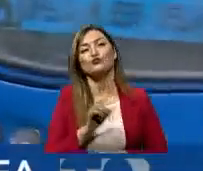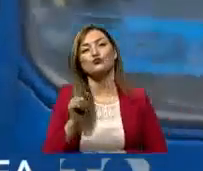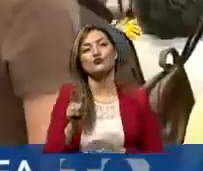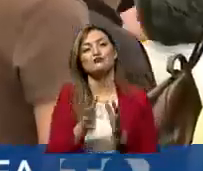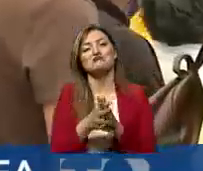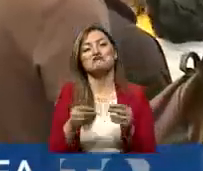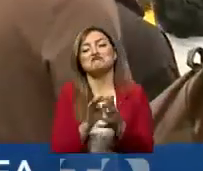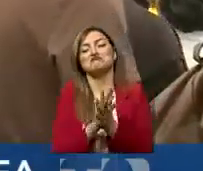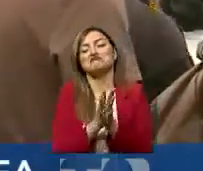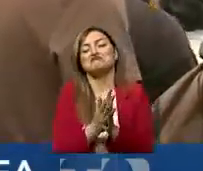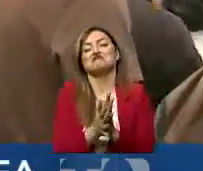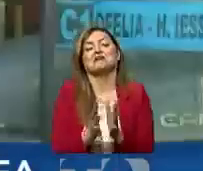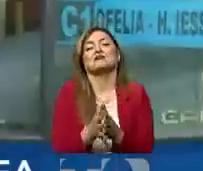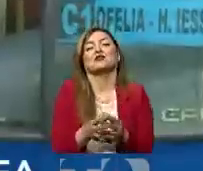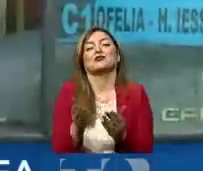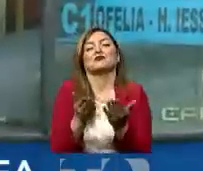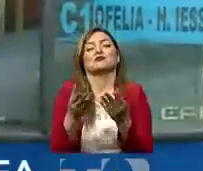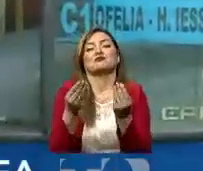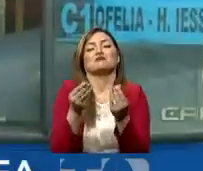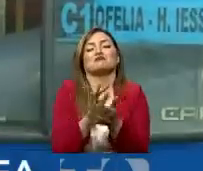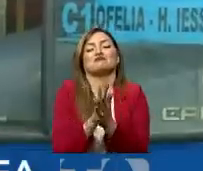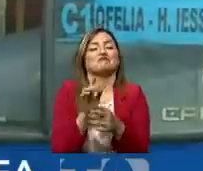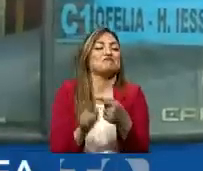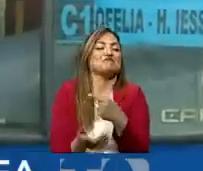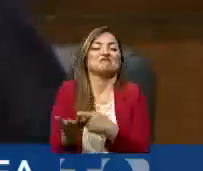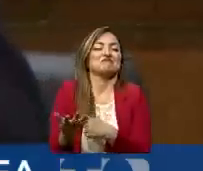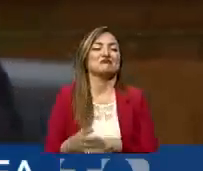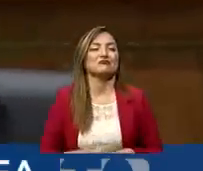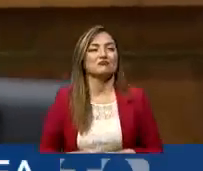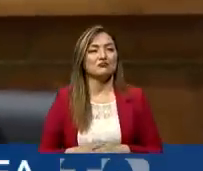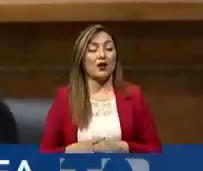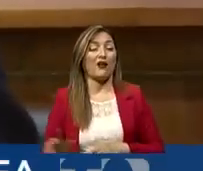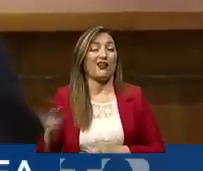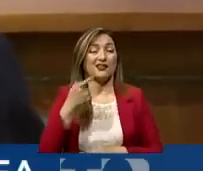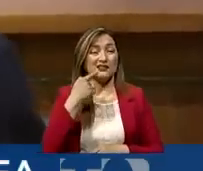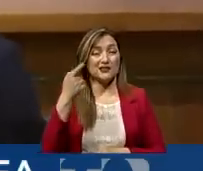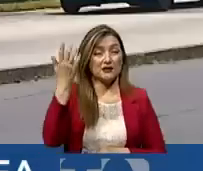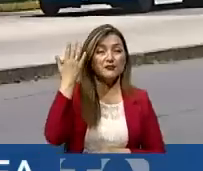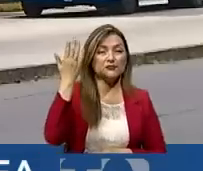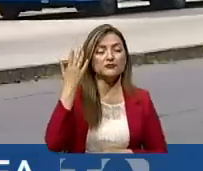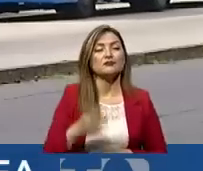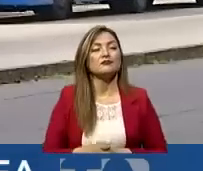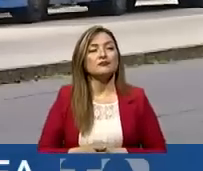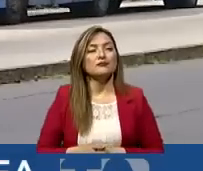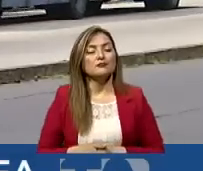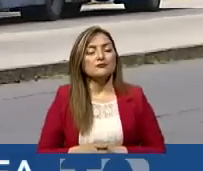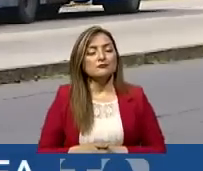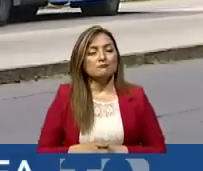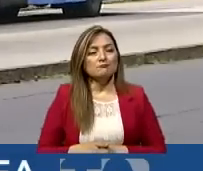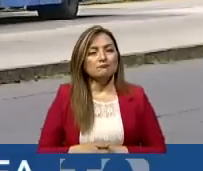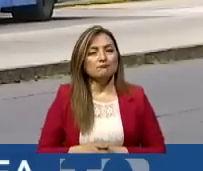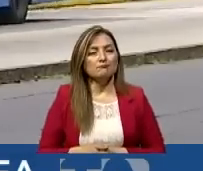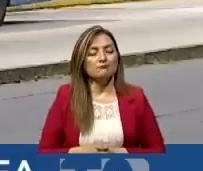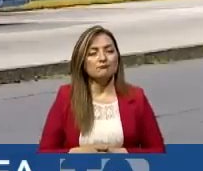una solución para poder brindar un mejor servicio a los usuarios de este corredor. El alcalde Santiago Guarderas asegura que si bien cuentan con todos